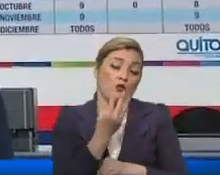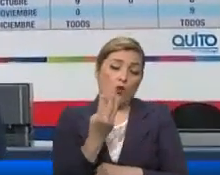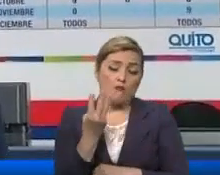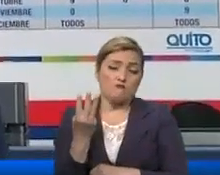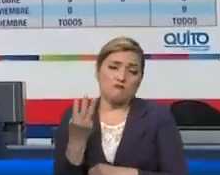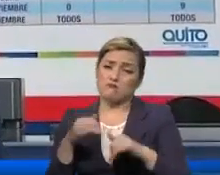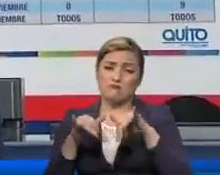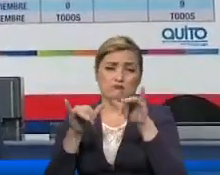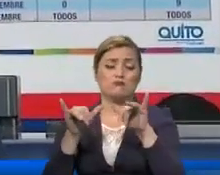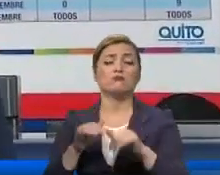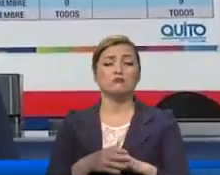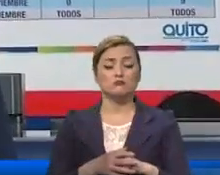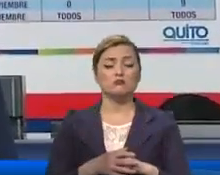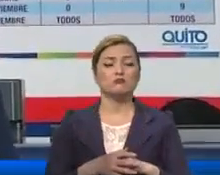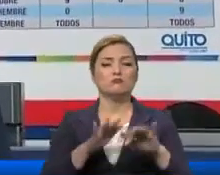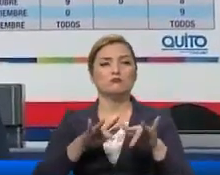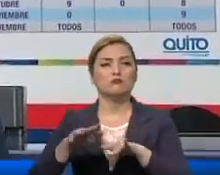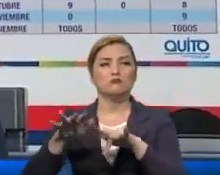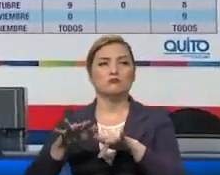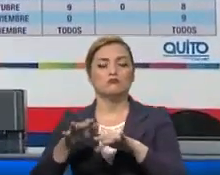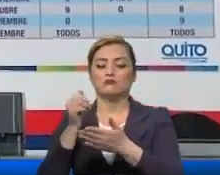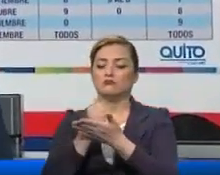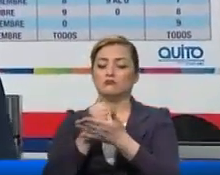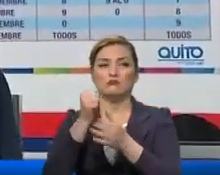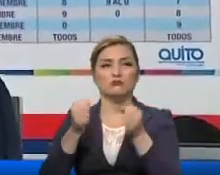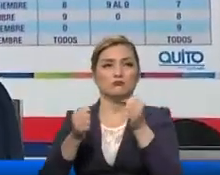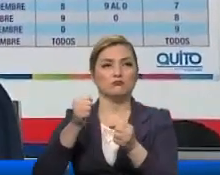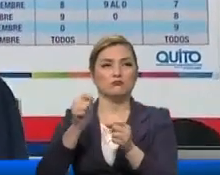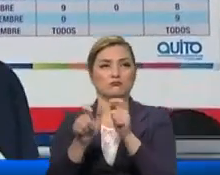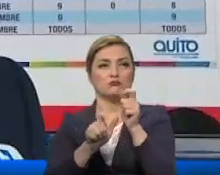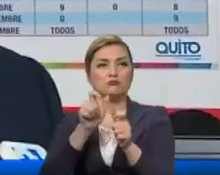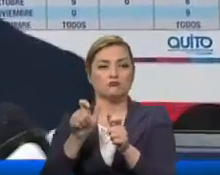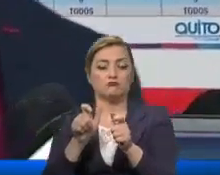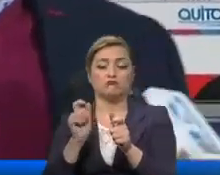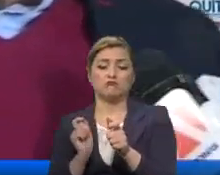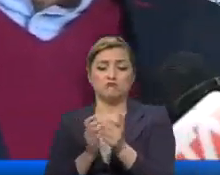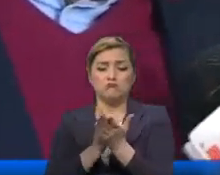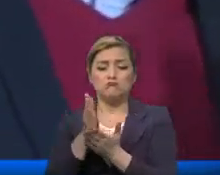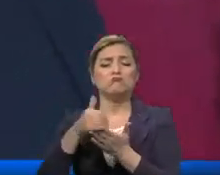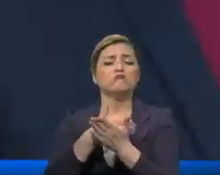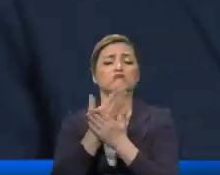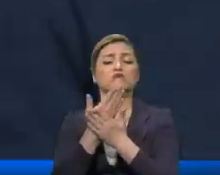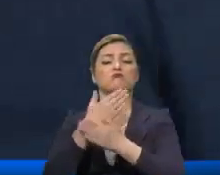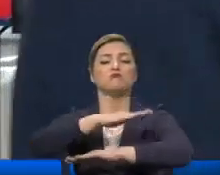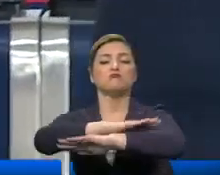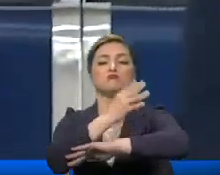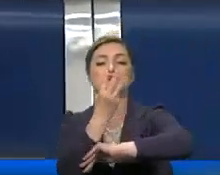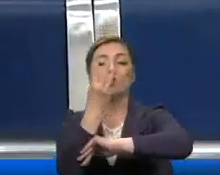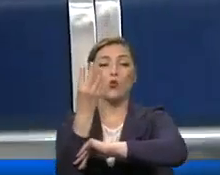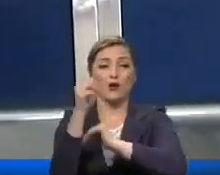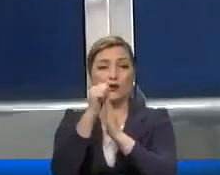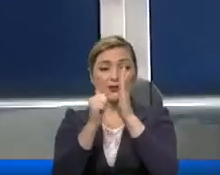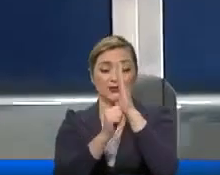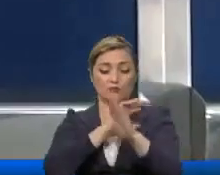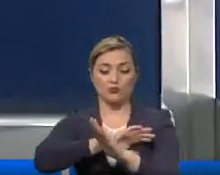página web, del módulo digital que dispusimos justamente para matriculación. Las personas van a acceder al módulo web a través de la página de la Agencia Metropolitana de